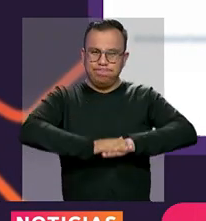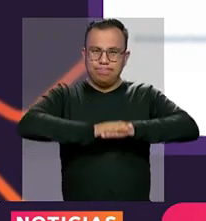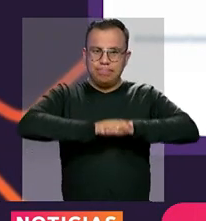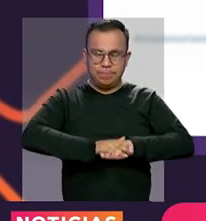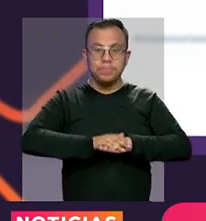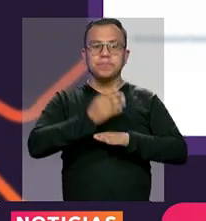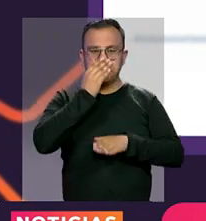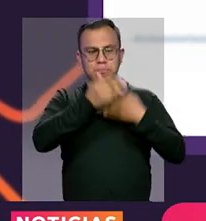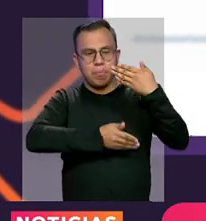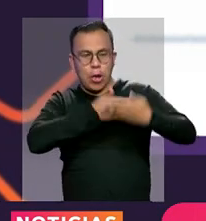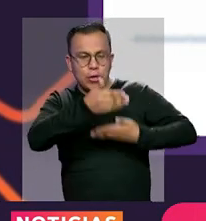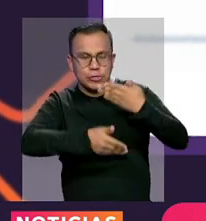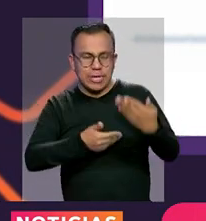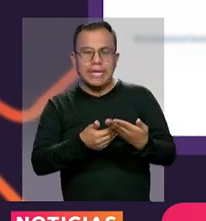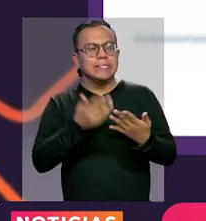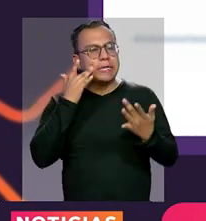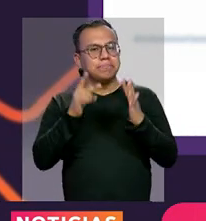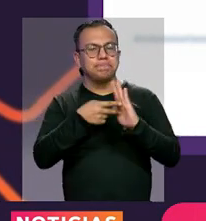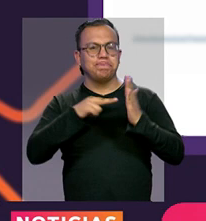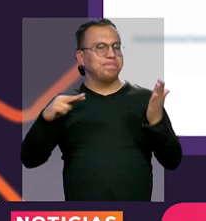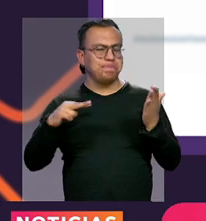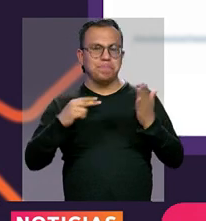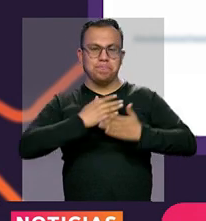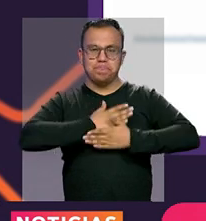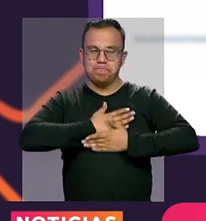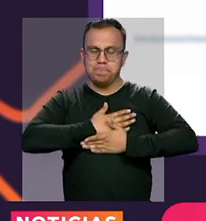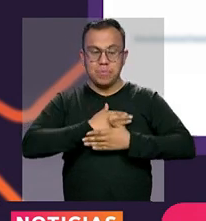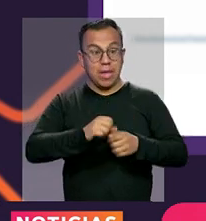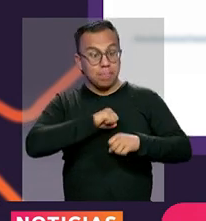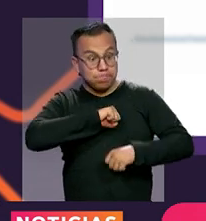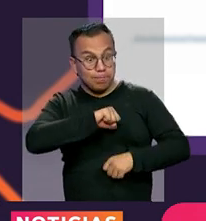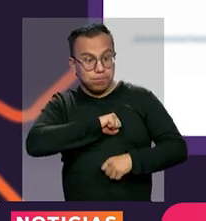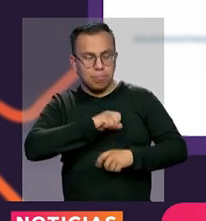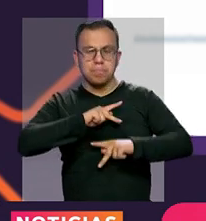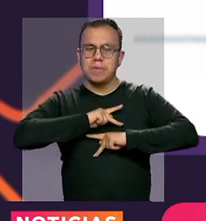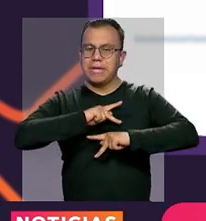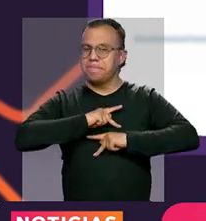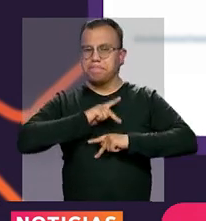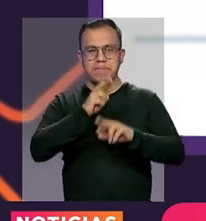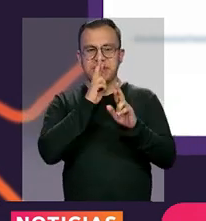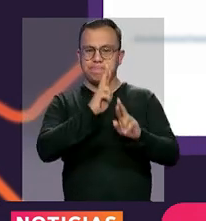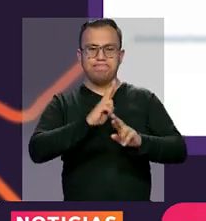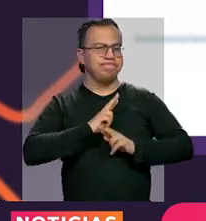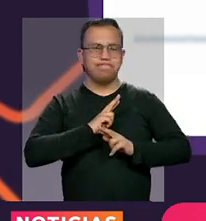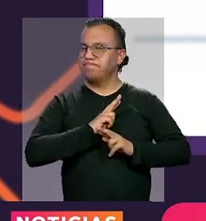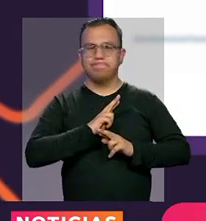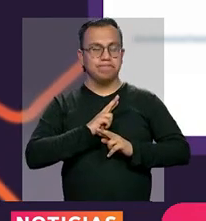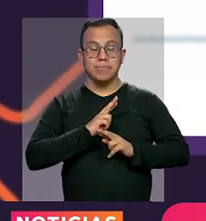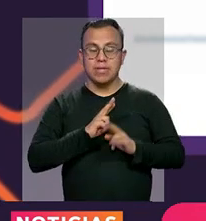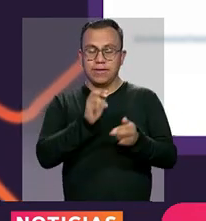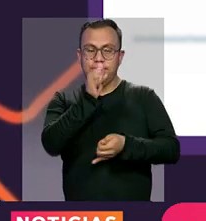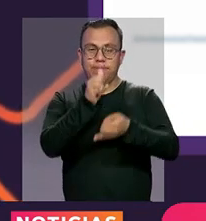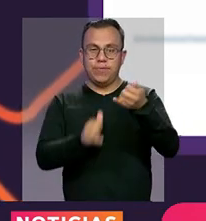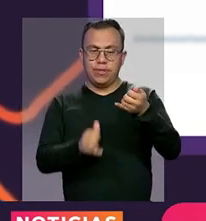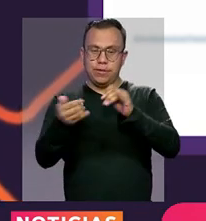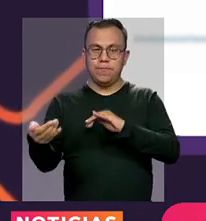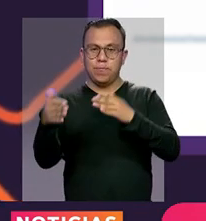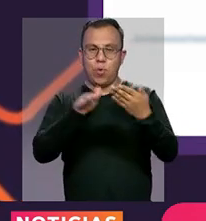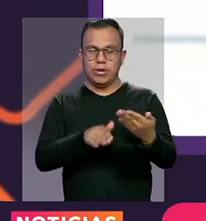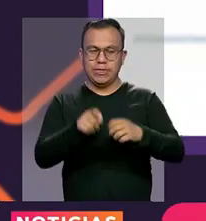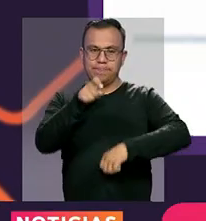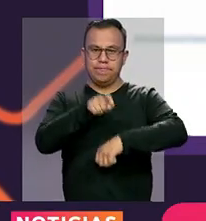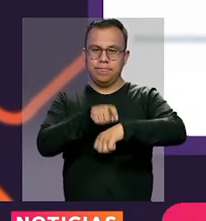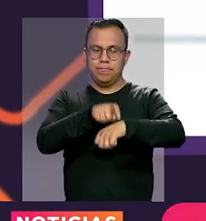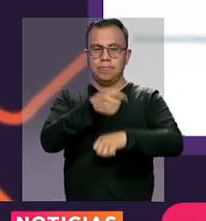donde se le realizaron maniobras avanzadas de resucitación cardiopulmonar sin que dieran resultados, y finalmente se declara su